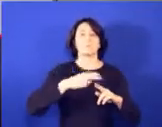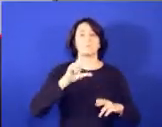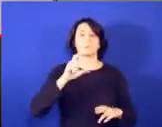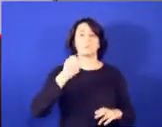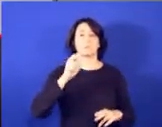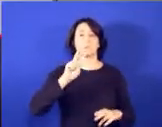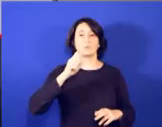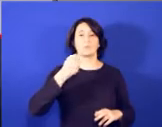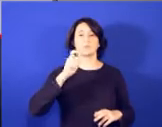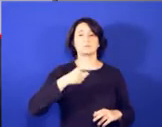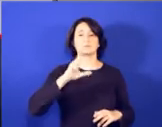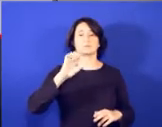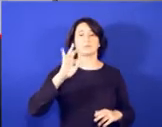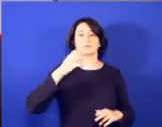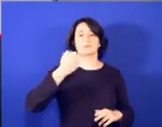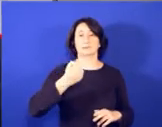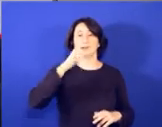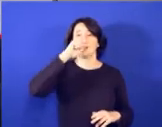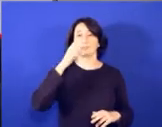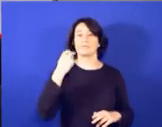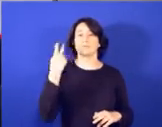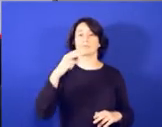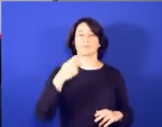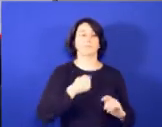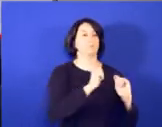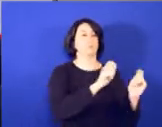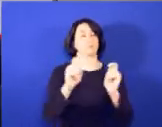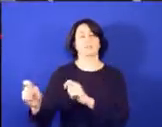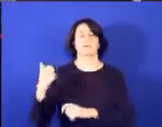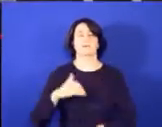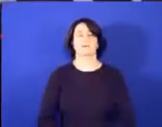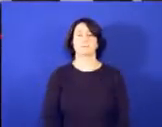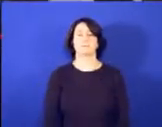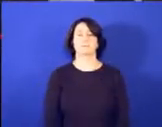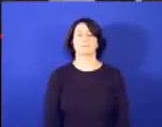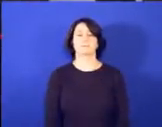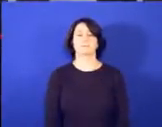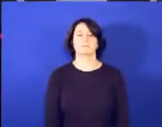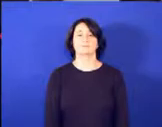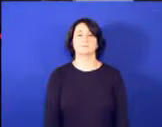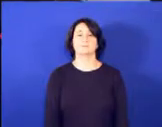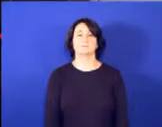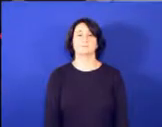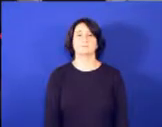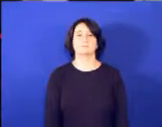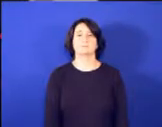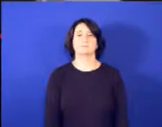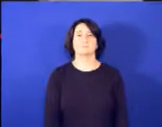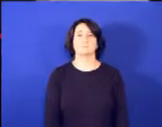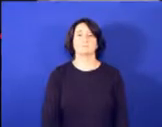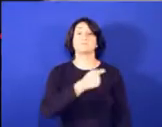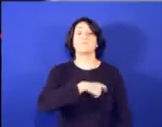edición, reconoce públicamente a personas, colectivos y entidades que se han distinguido por su trabajo en la promoción, difusión